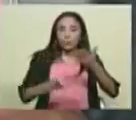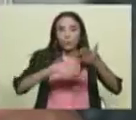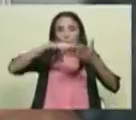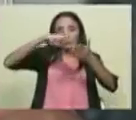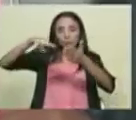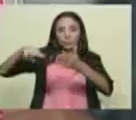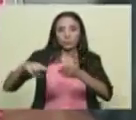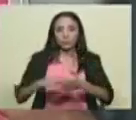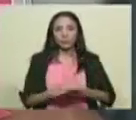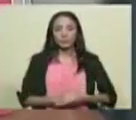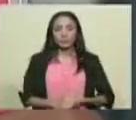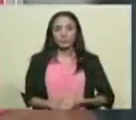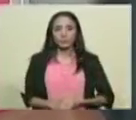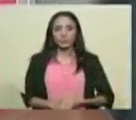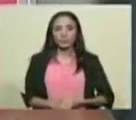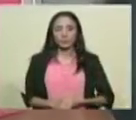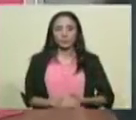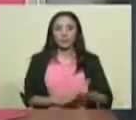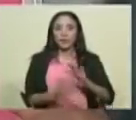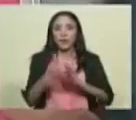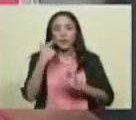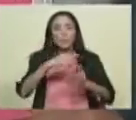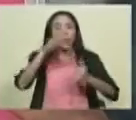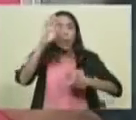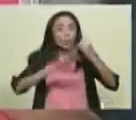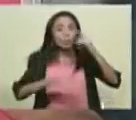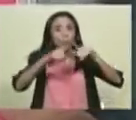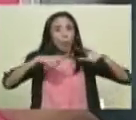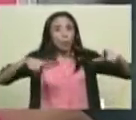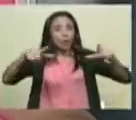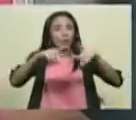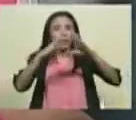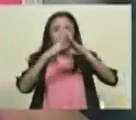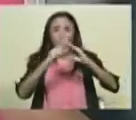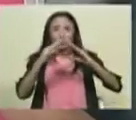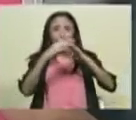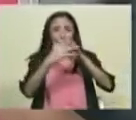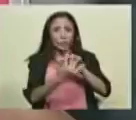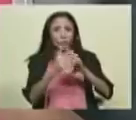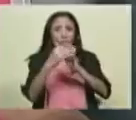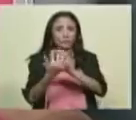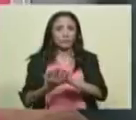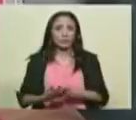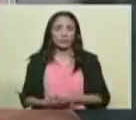del Plan de la Patria hasta el último rincón del último barrio. ¿Están de acuerdo?